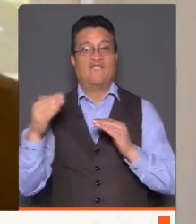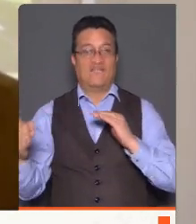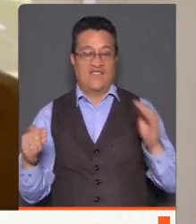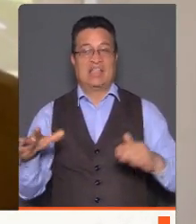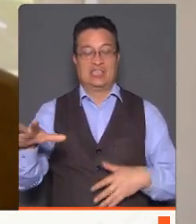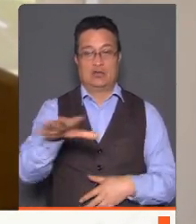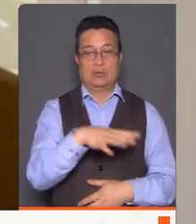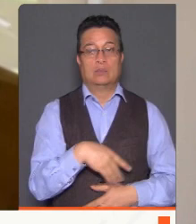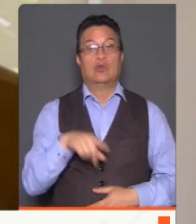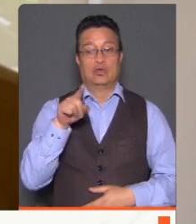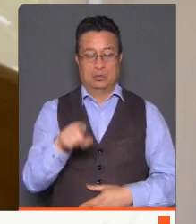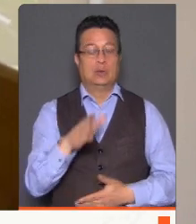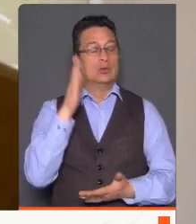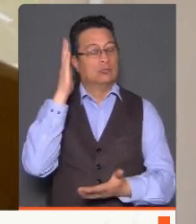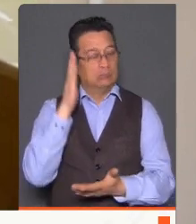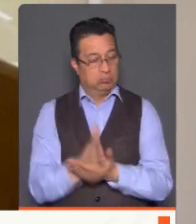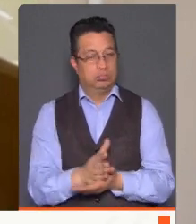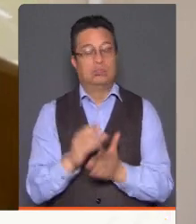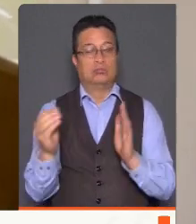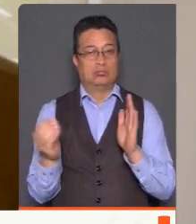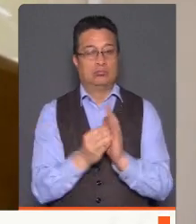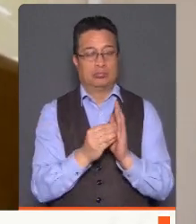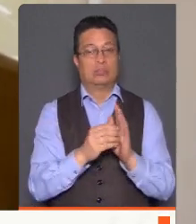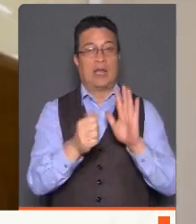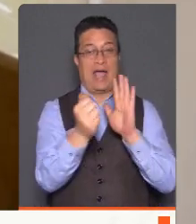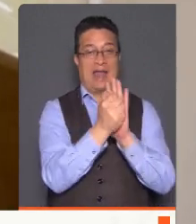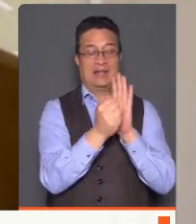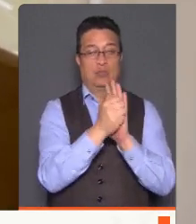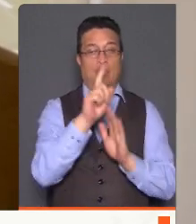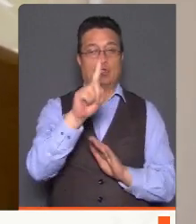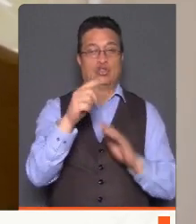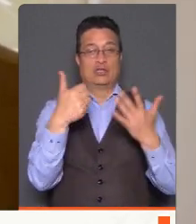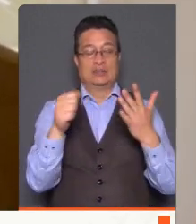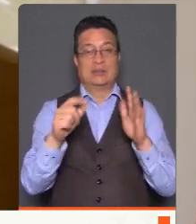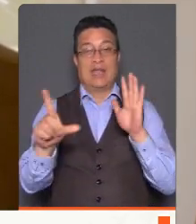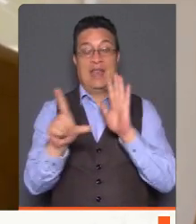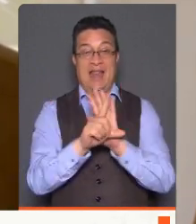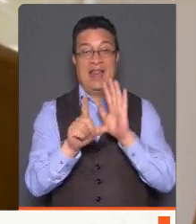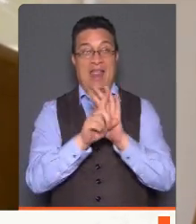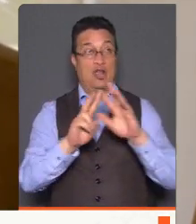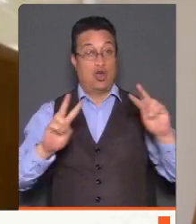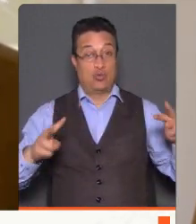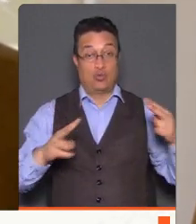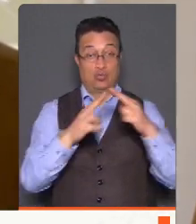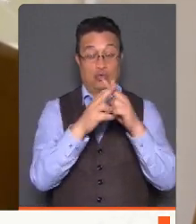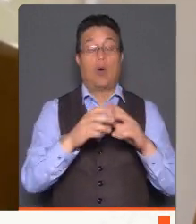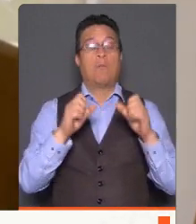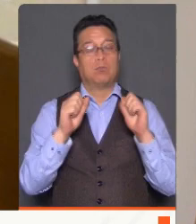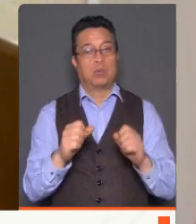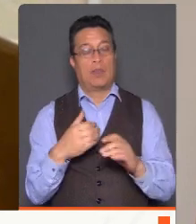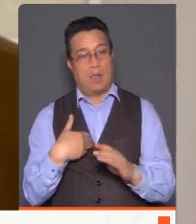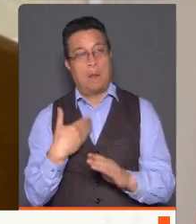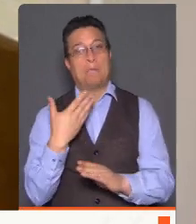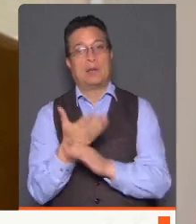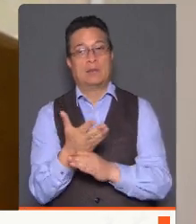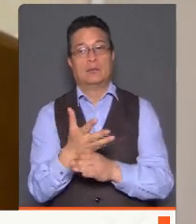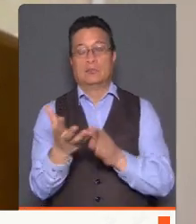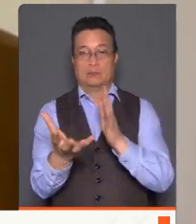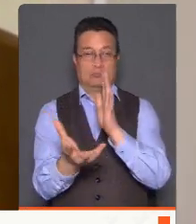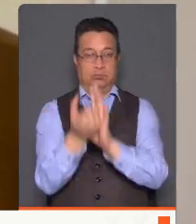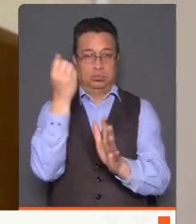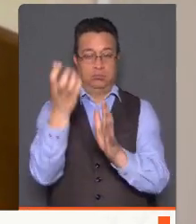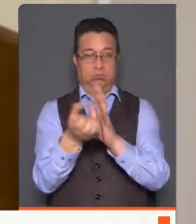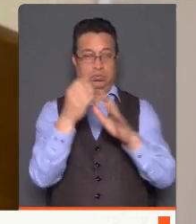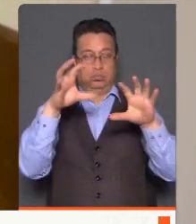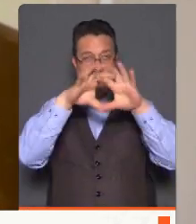que es un requisito para amparados en el artículo 160 de la Ley de Urbanismo y Construcción poder solicitar el retiro de dichos estanques de